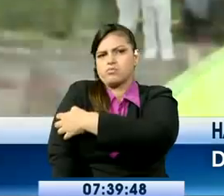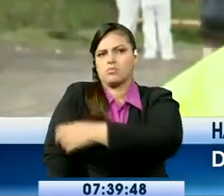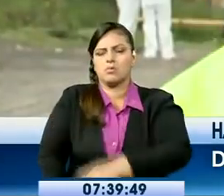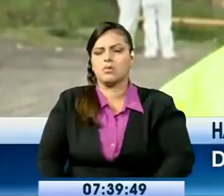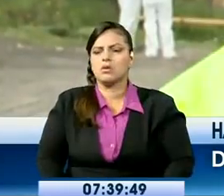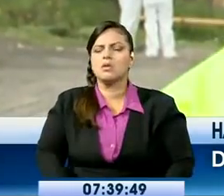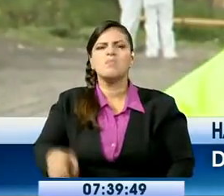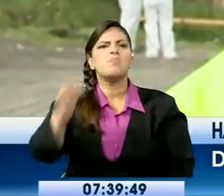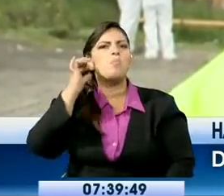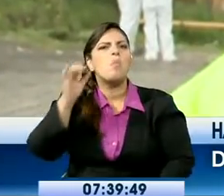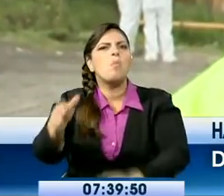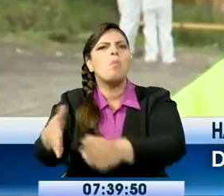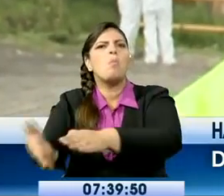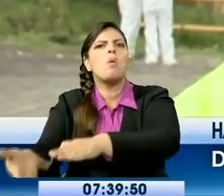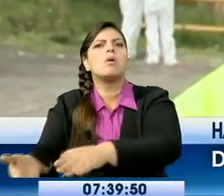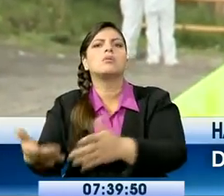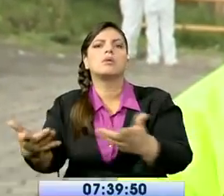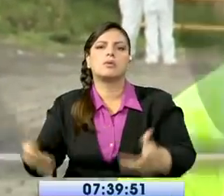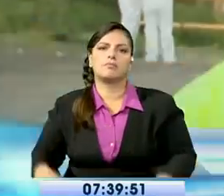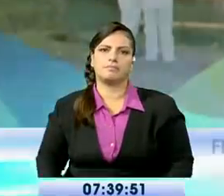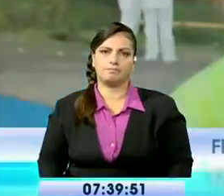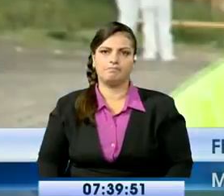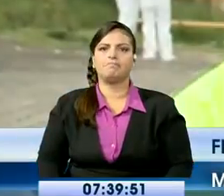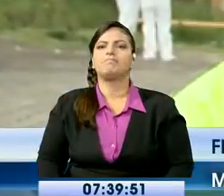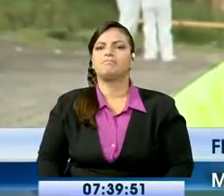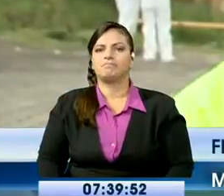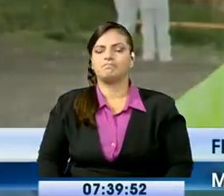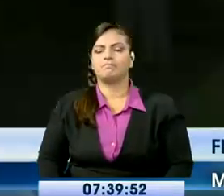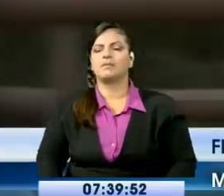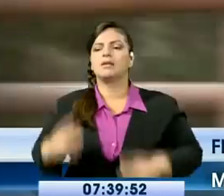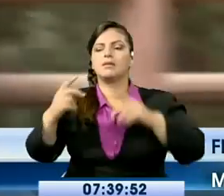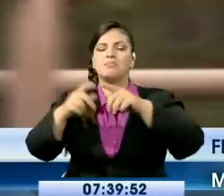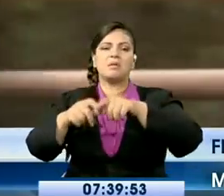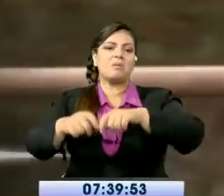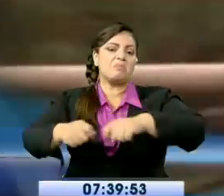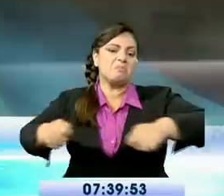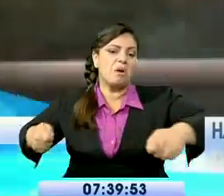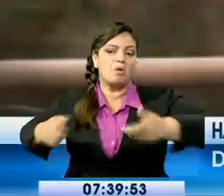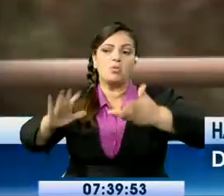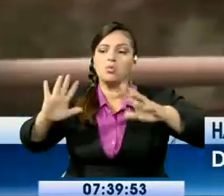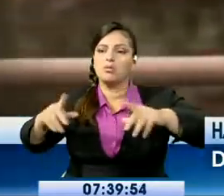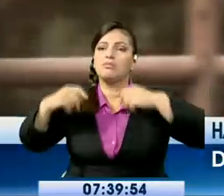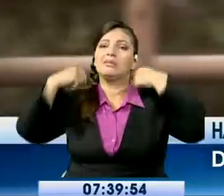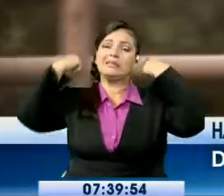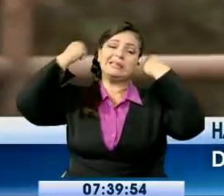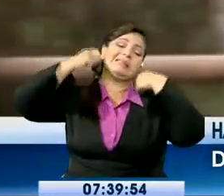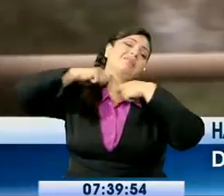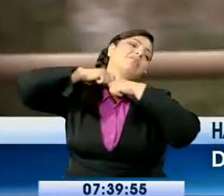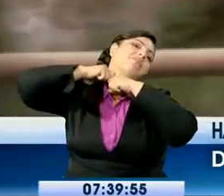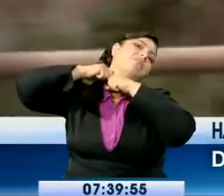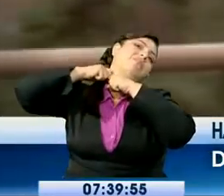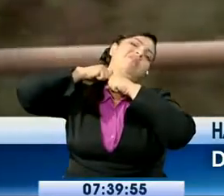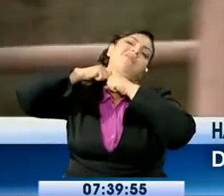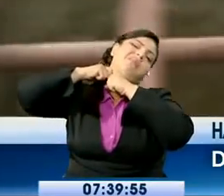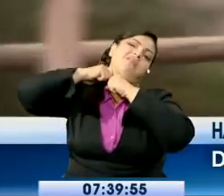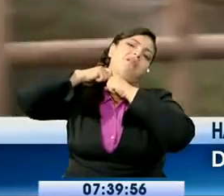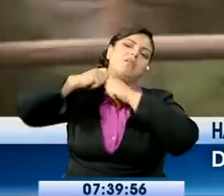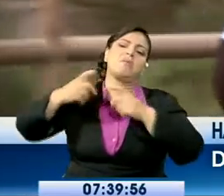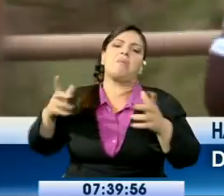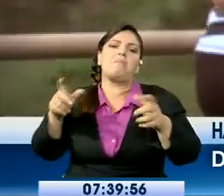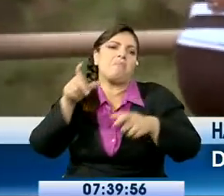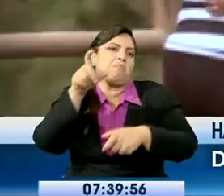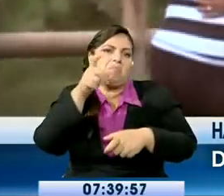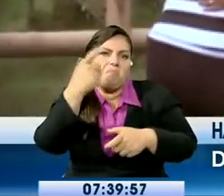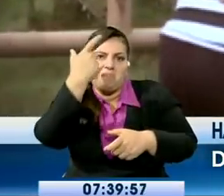asfixia que fue estrangulada con un objeto constrictor. En medio del trabajo policial aparecieron los padres de la Oxisa, llegaron a